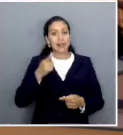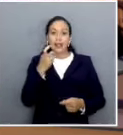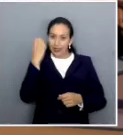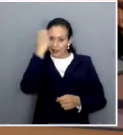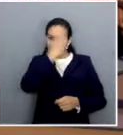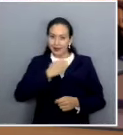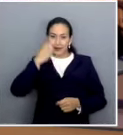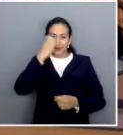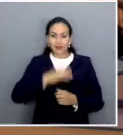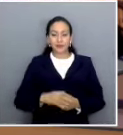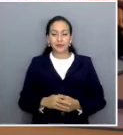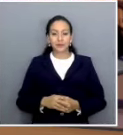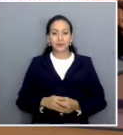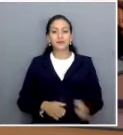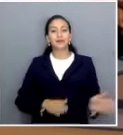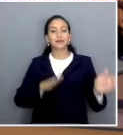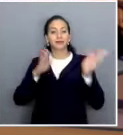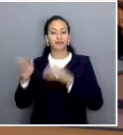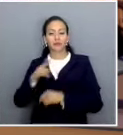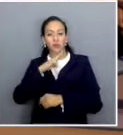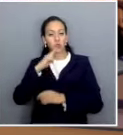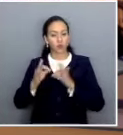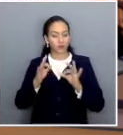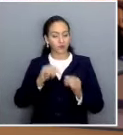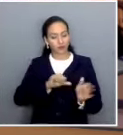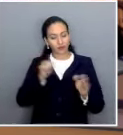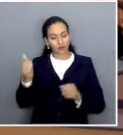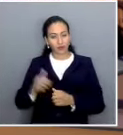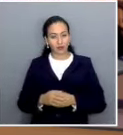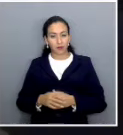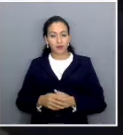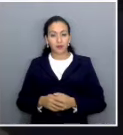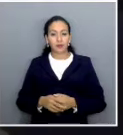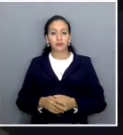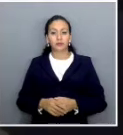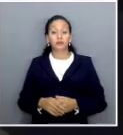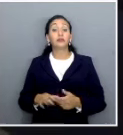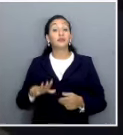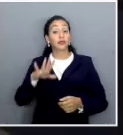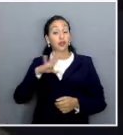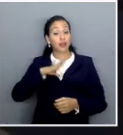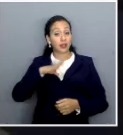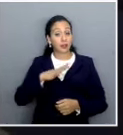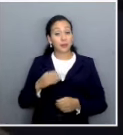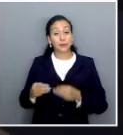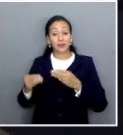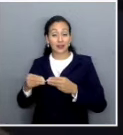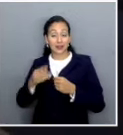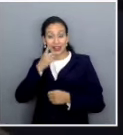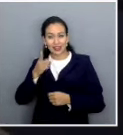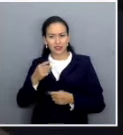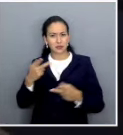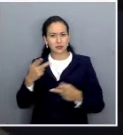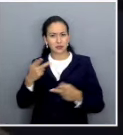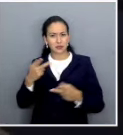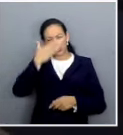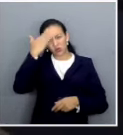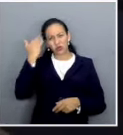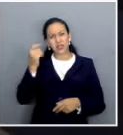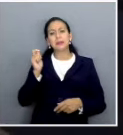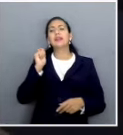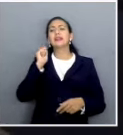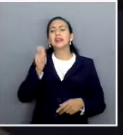En otras noticias, magistradas de circuito advirtieron que hay un total desconocimiento de la sociedad sobre la tarea que realizan las